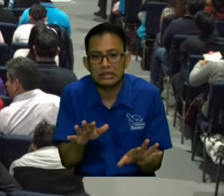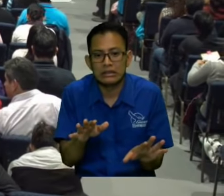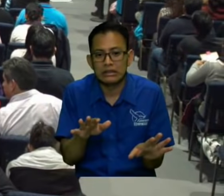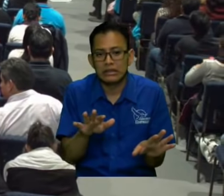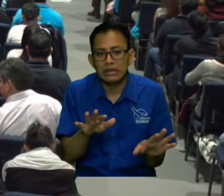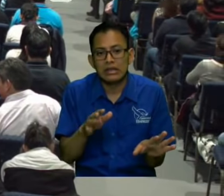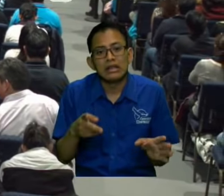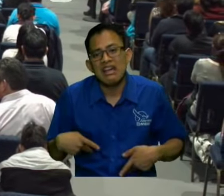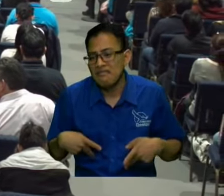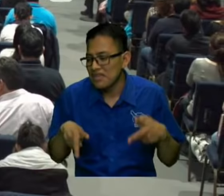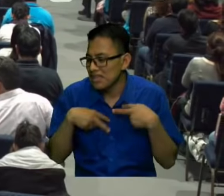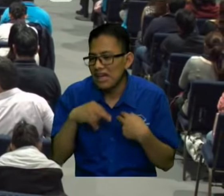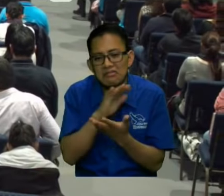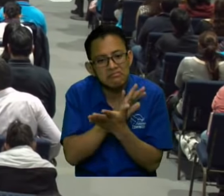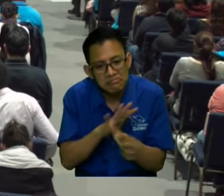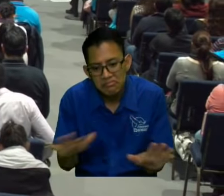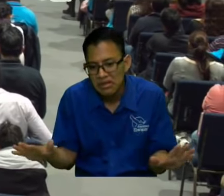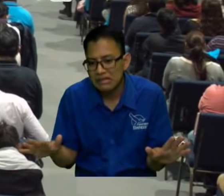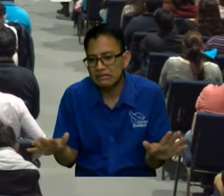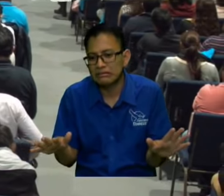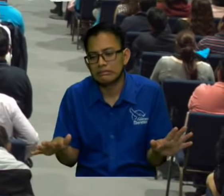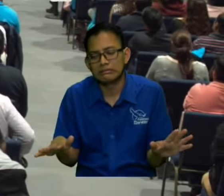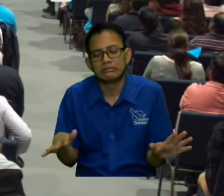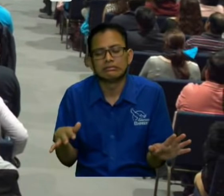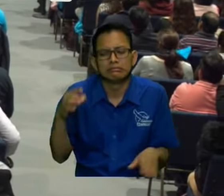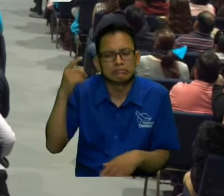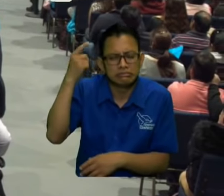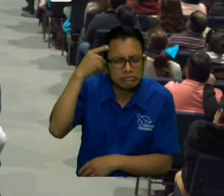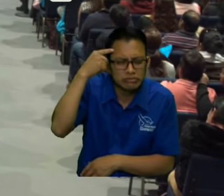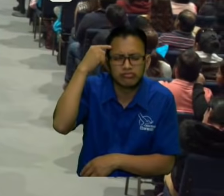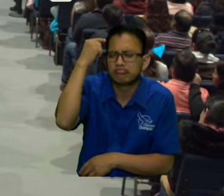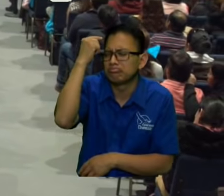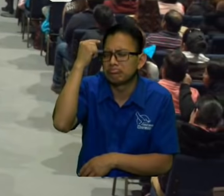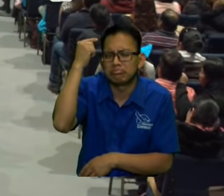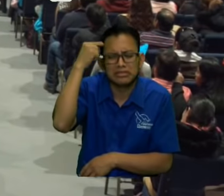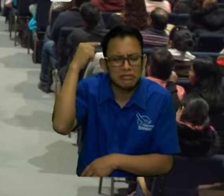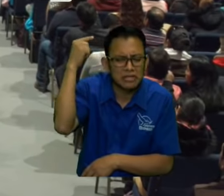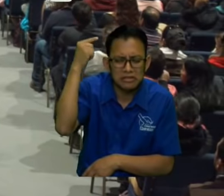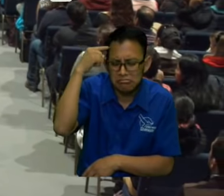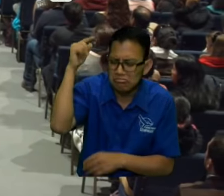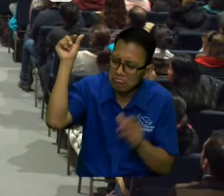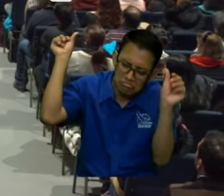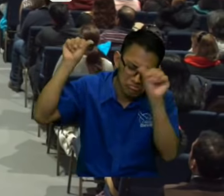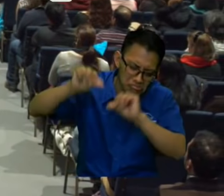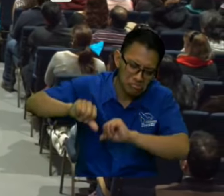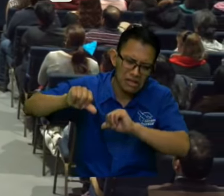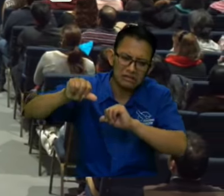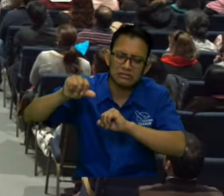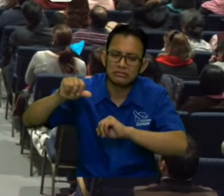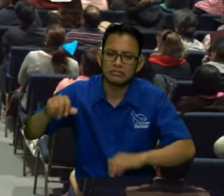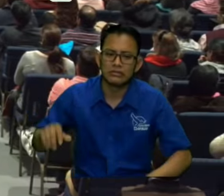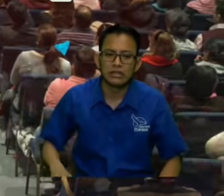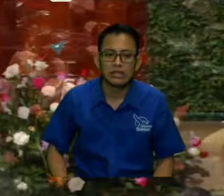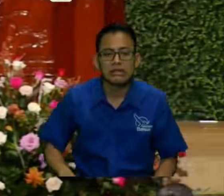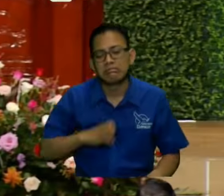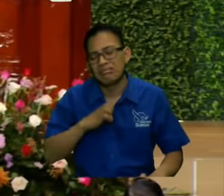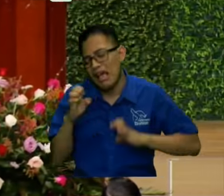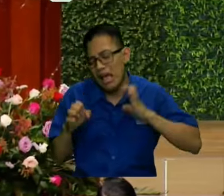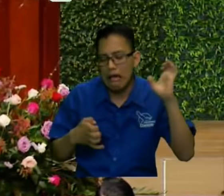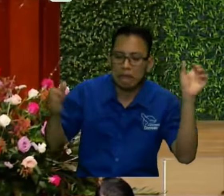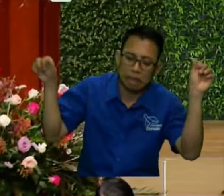estaba hecho pedazos, mi infraestructura moral estaba hecho, yo estaba hecho pedazos. Así que yo puedo decir que yo